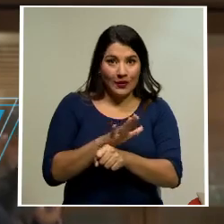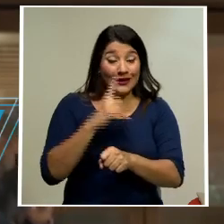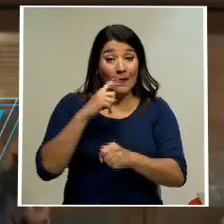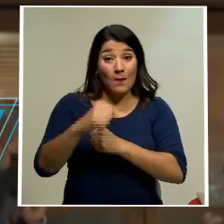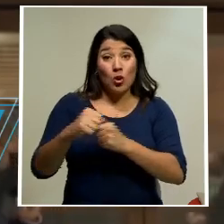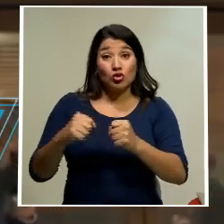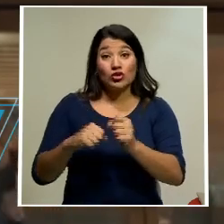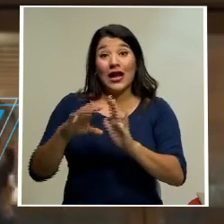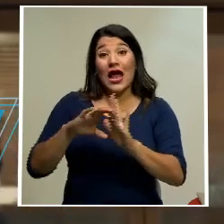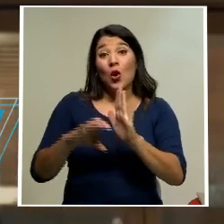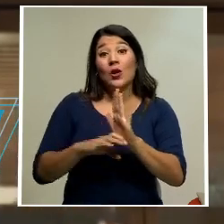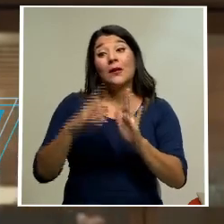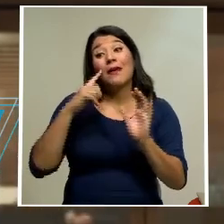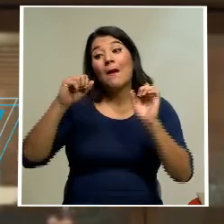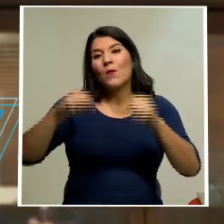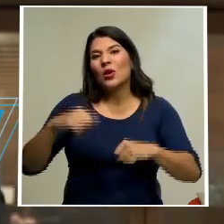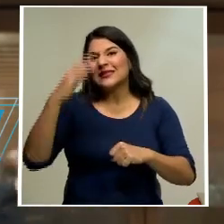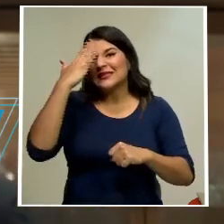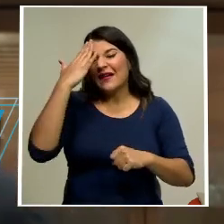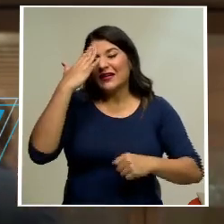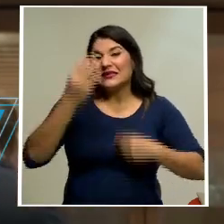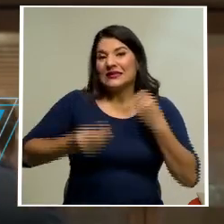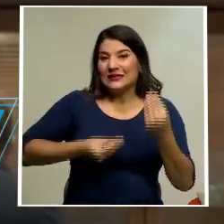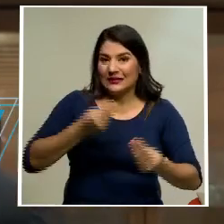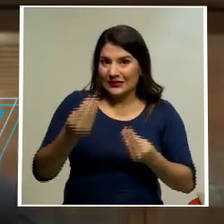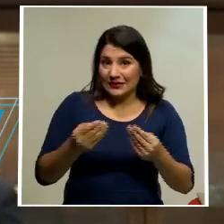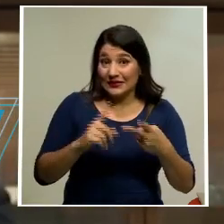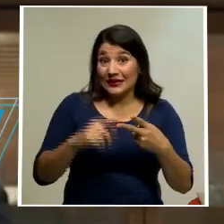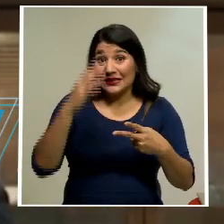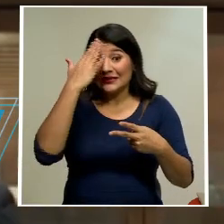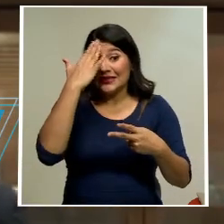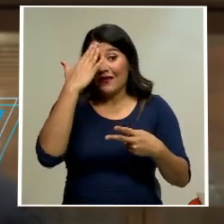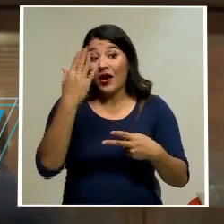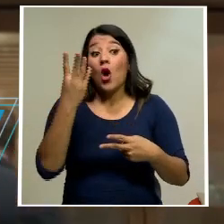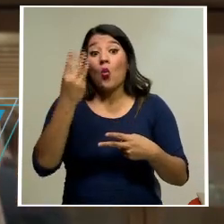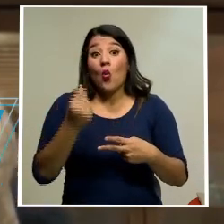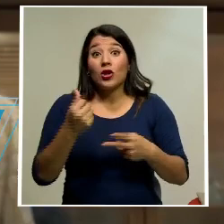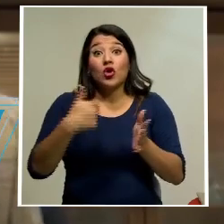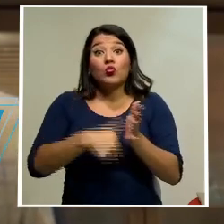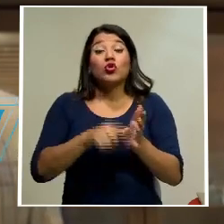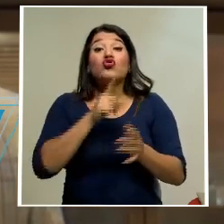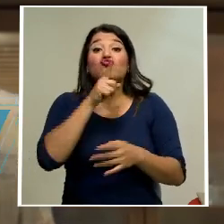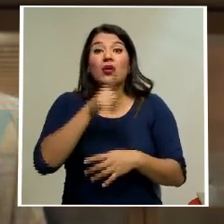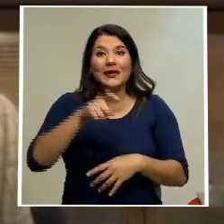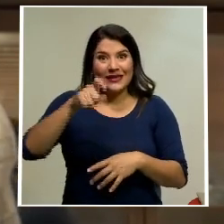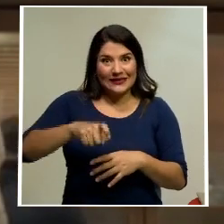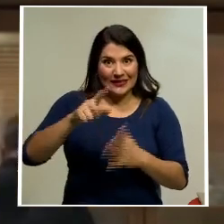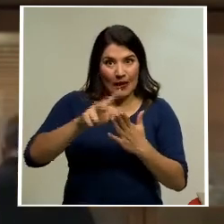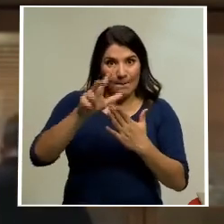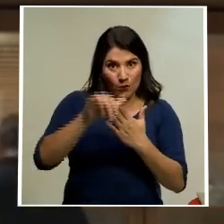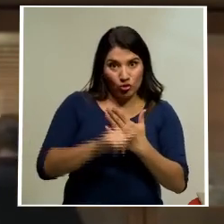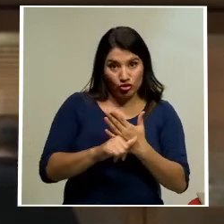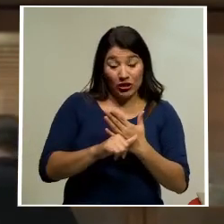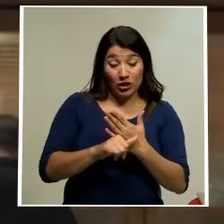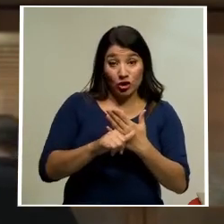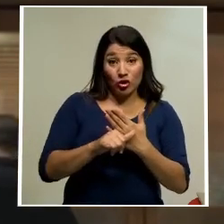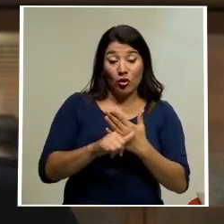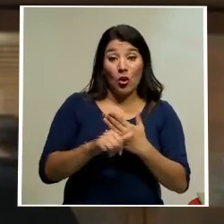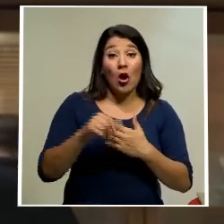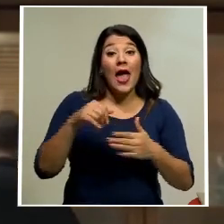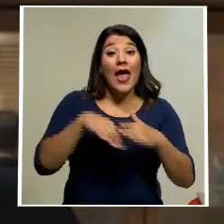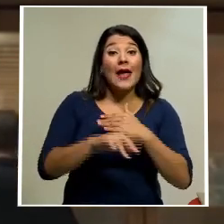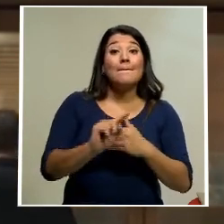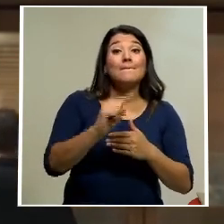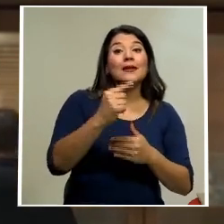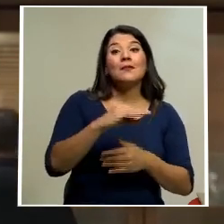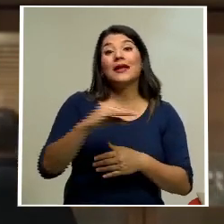qué ruta vamos a tomar y para saber cuántos votos requerirá el proyecto en su tramitación de primero y